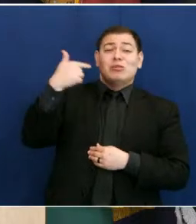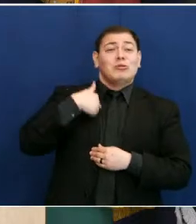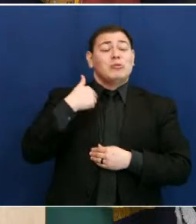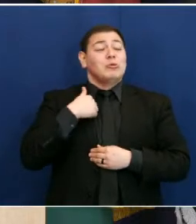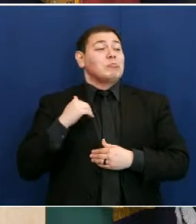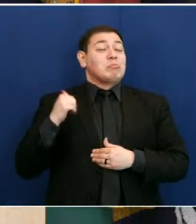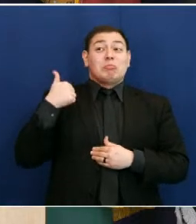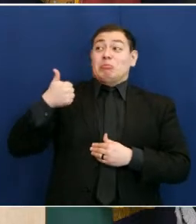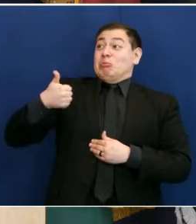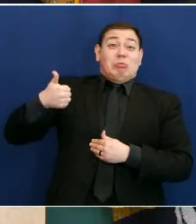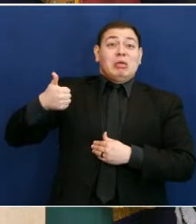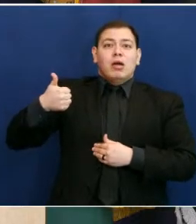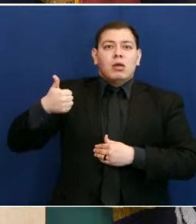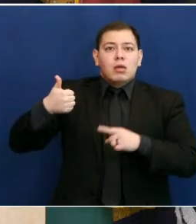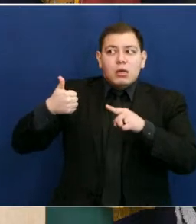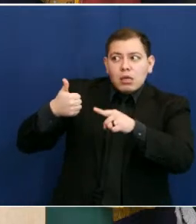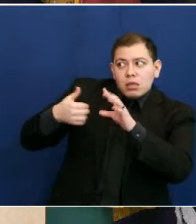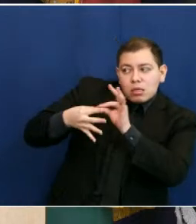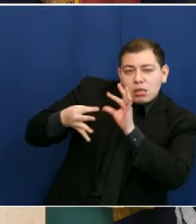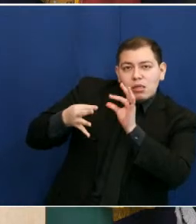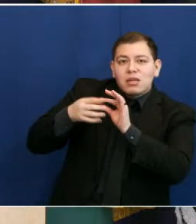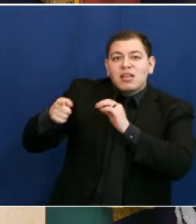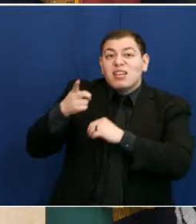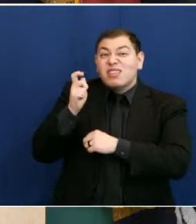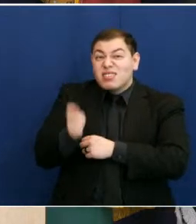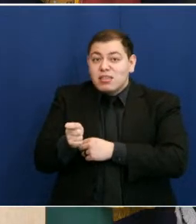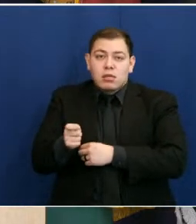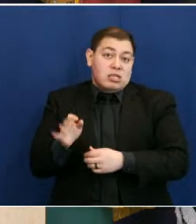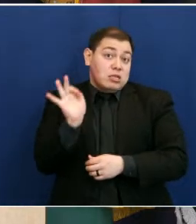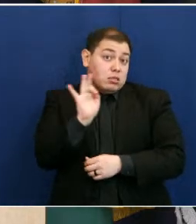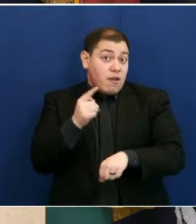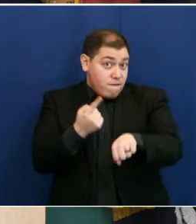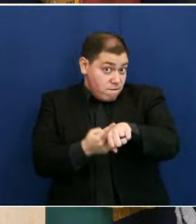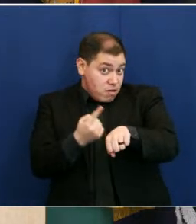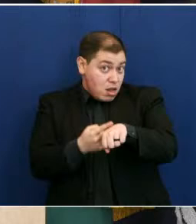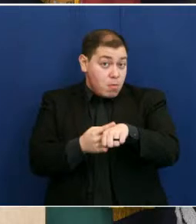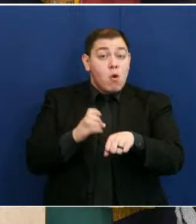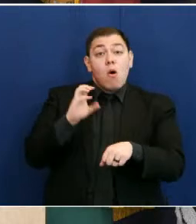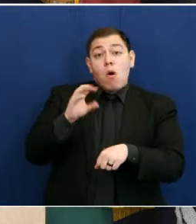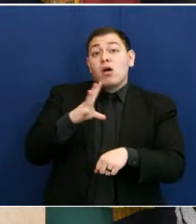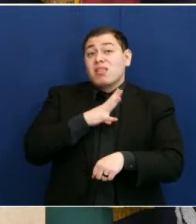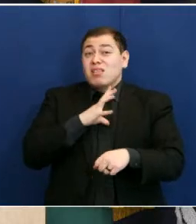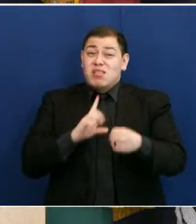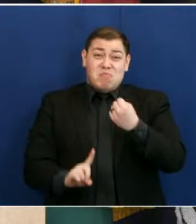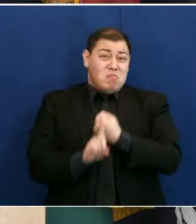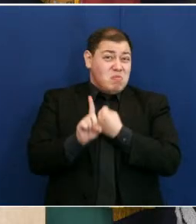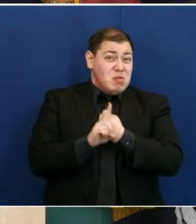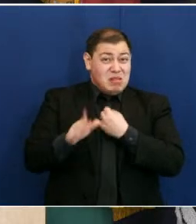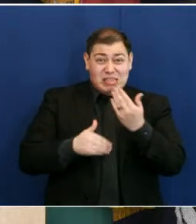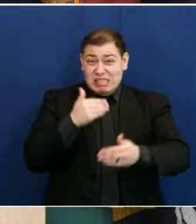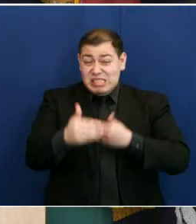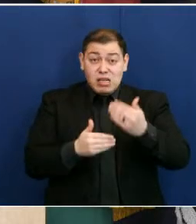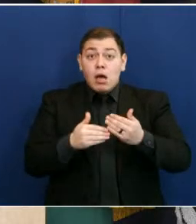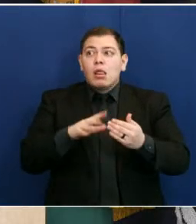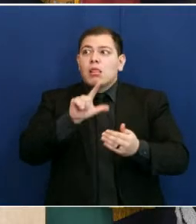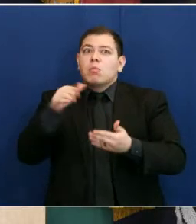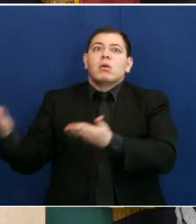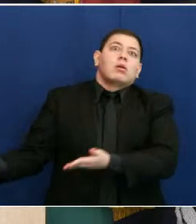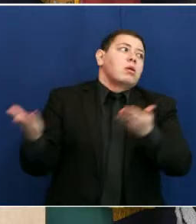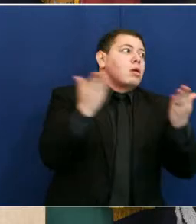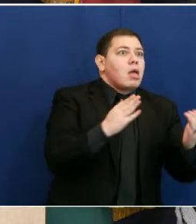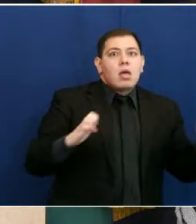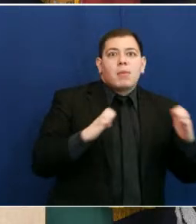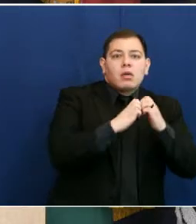puede ayudar a reducir síntomas y prevenir la hospitalización y visitas a las salas de emergencia relacionadas con COVID para que